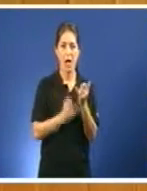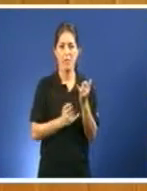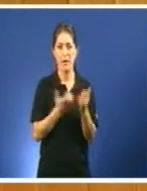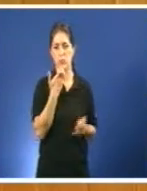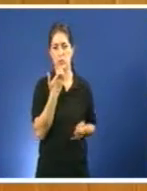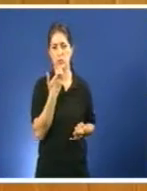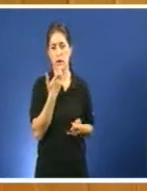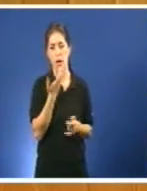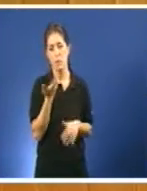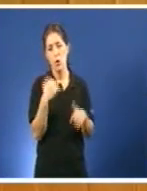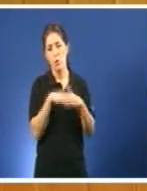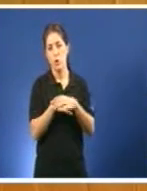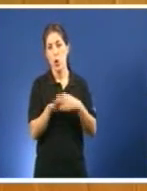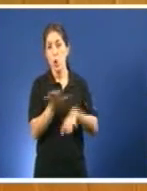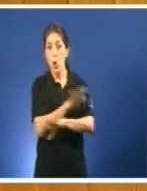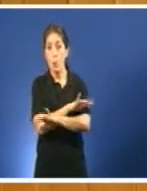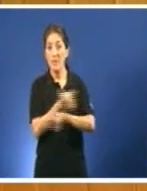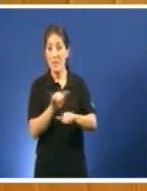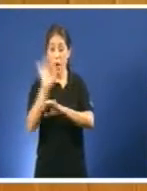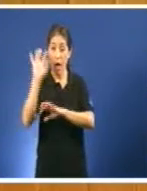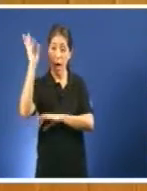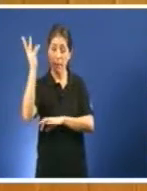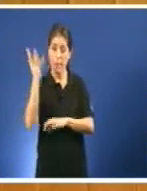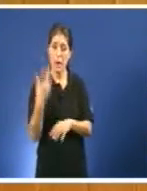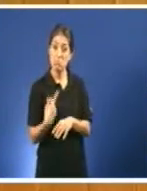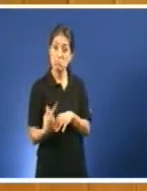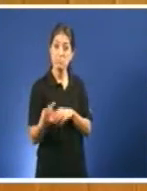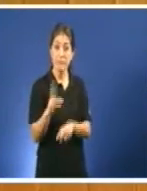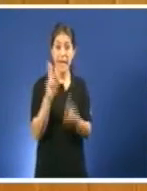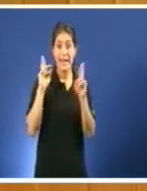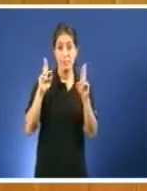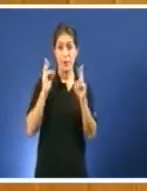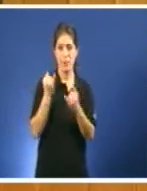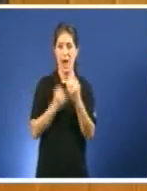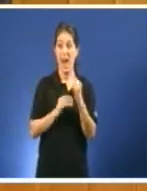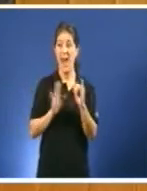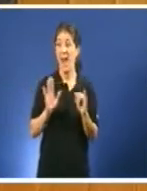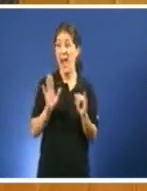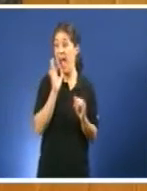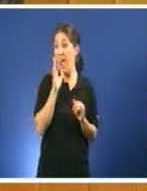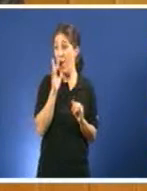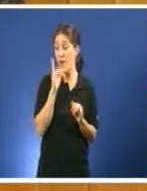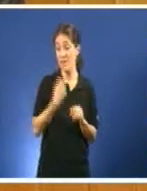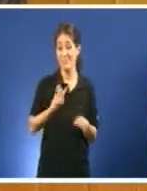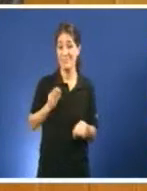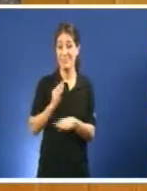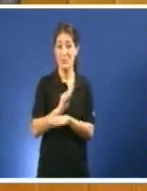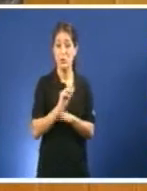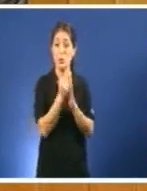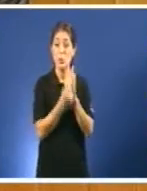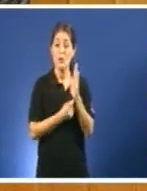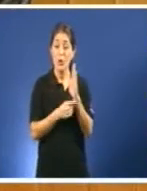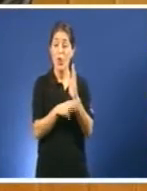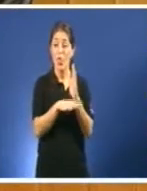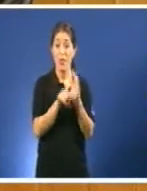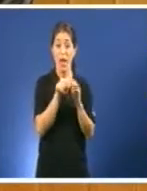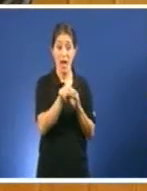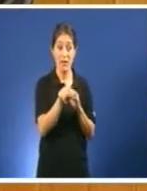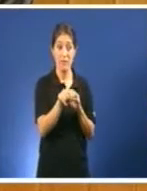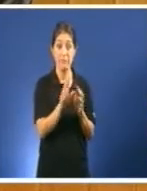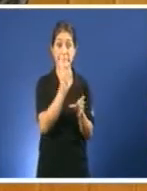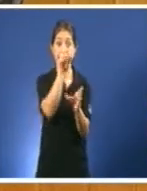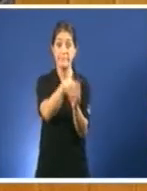do Fondo de Compensación Ambiental e, en cambio, agora orzaméntase desde o principio. Noutras palabras, antes non se incluía